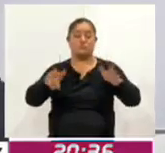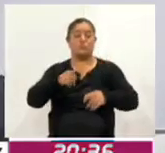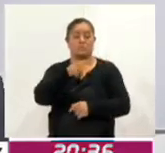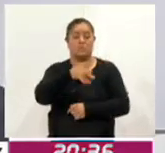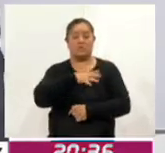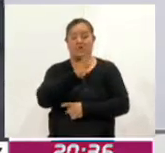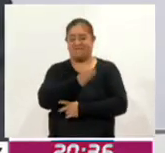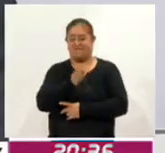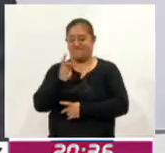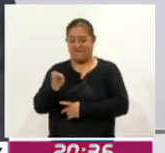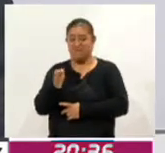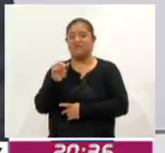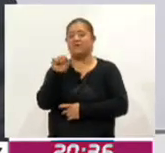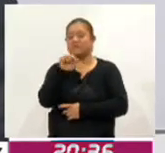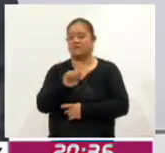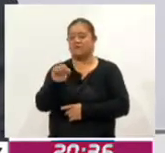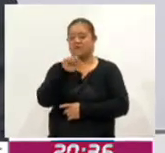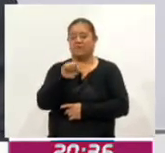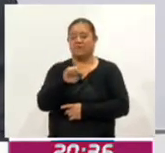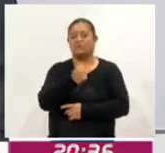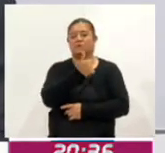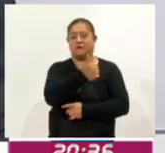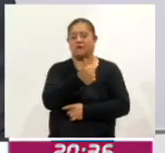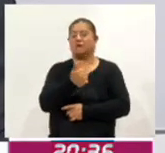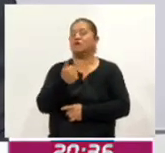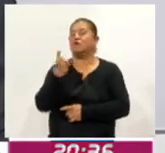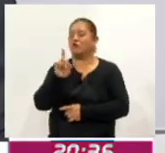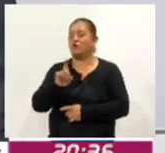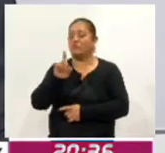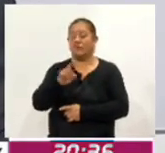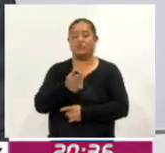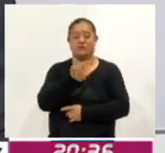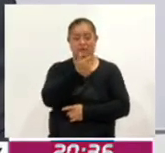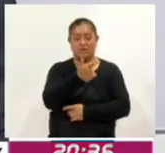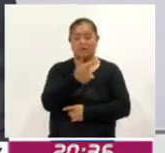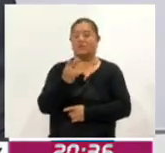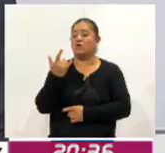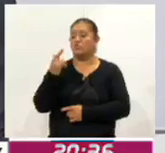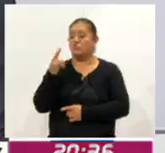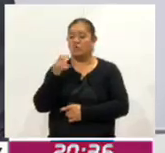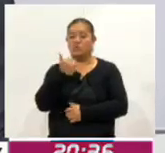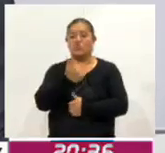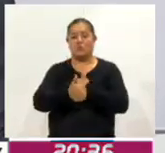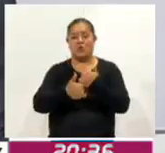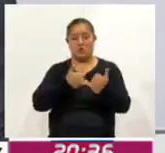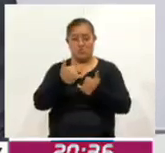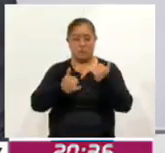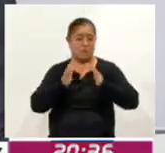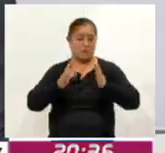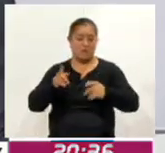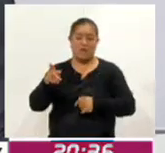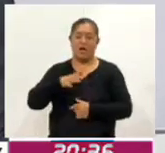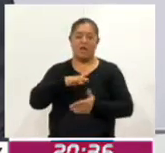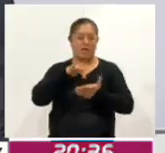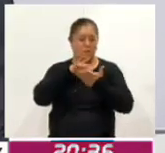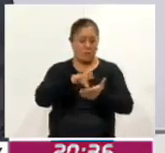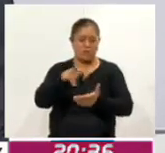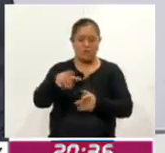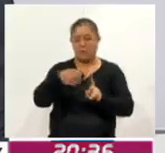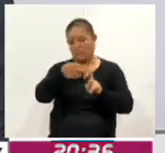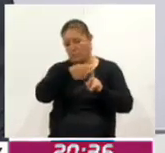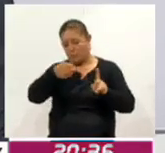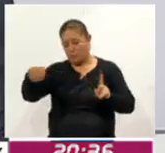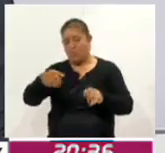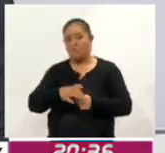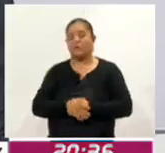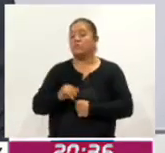jugar el sábado 6 y domingo 7 de julio. En todo el proceso contaremos con el apoyo logístico y de organización por parte del